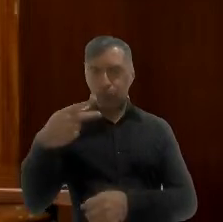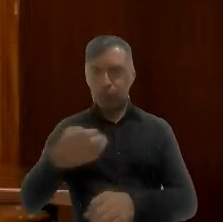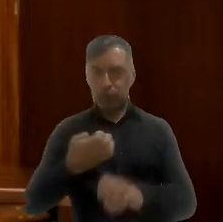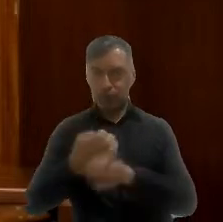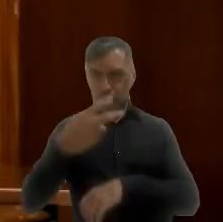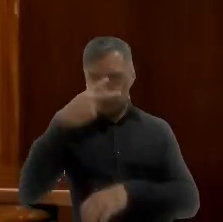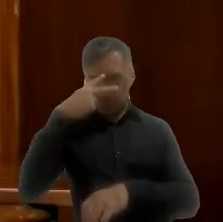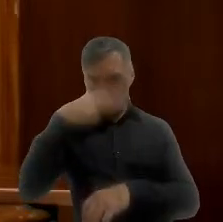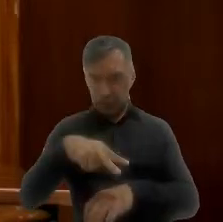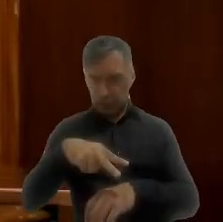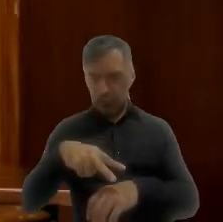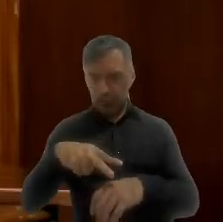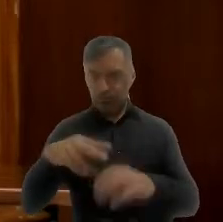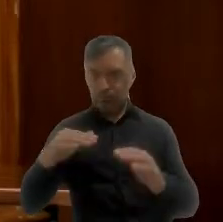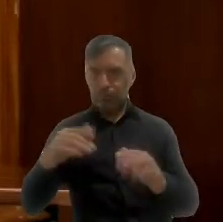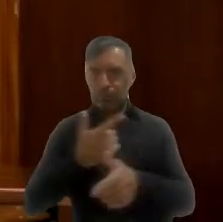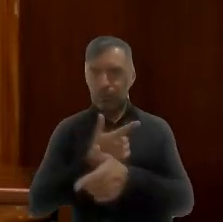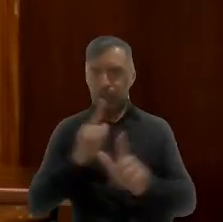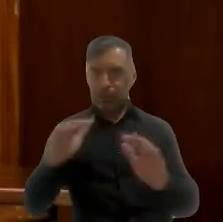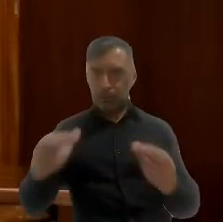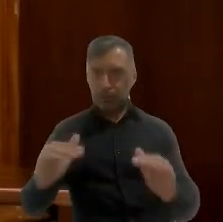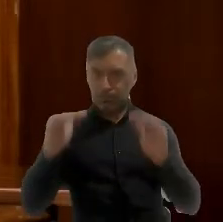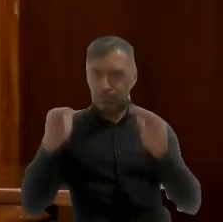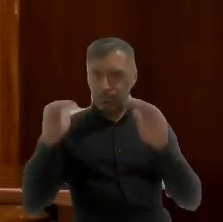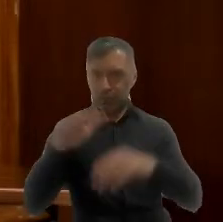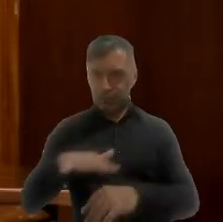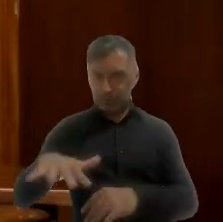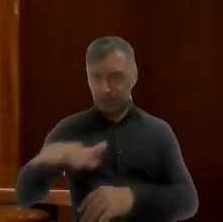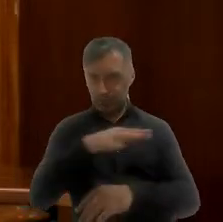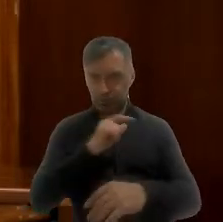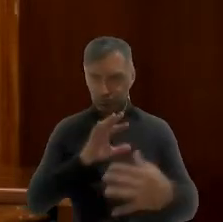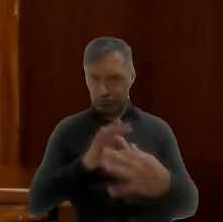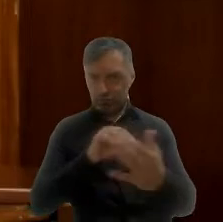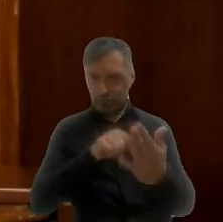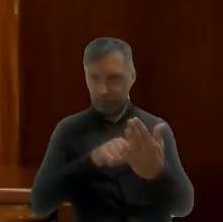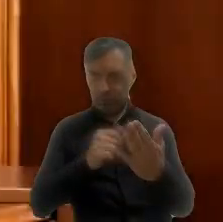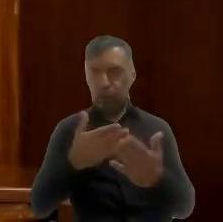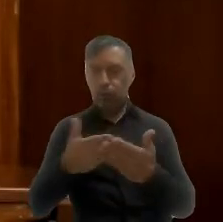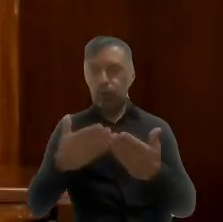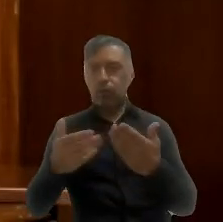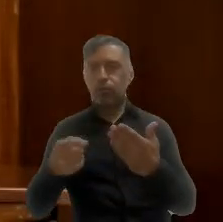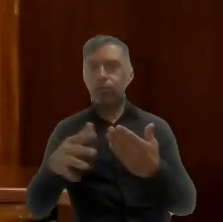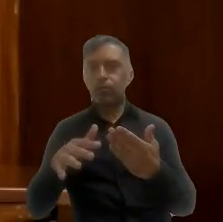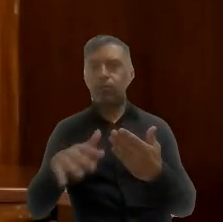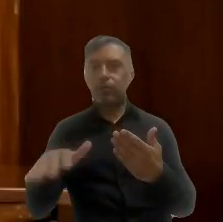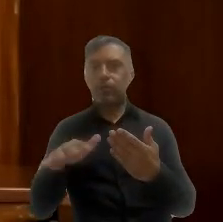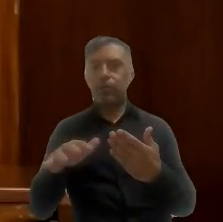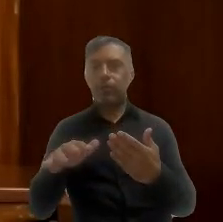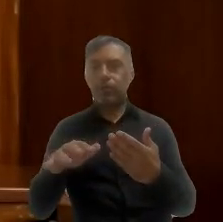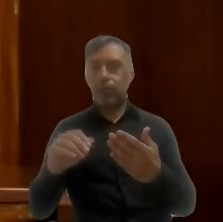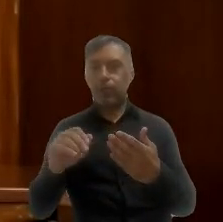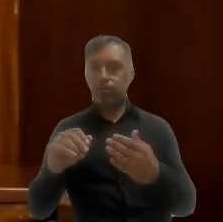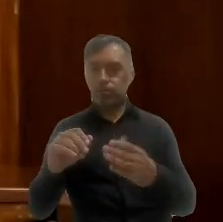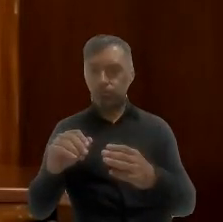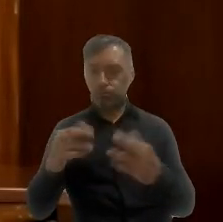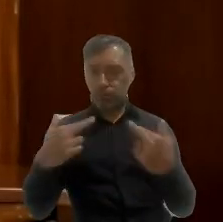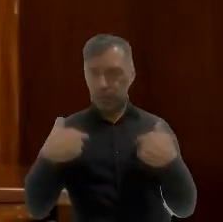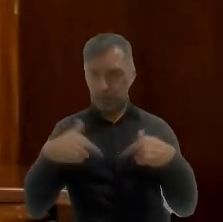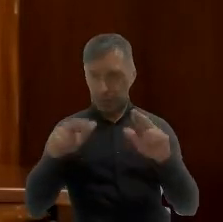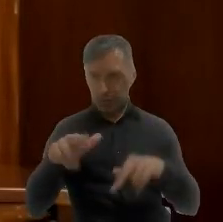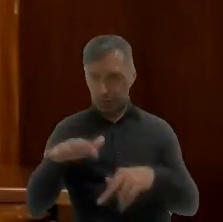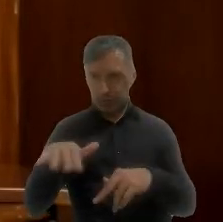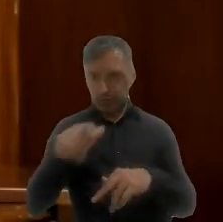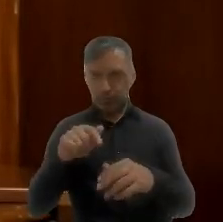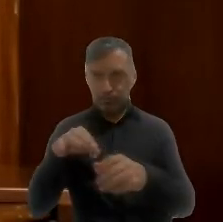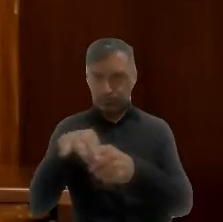México, sometió a la deliberación la representación popular la iniciativa de decreto.